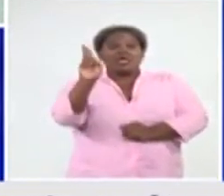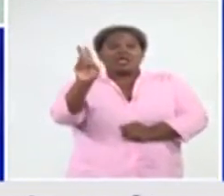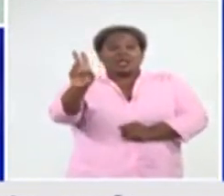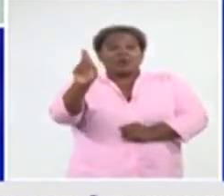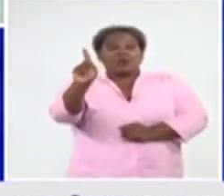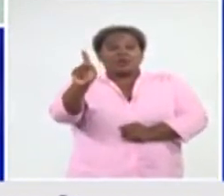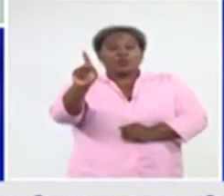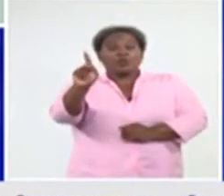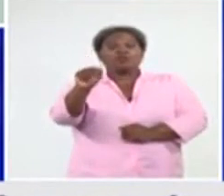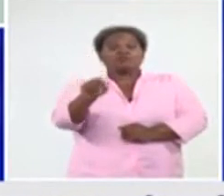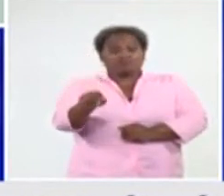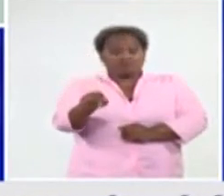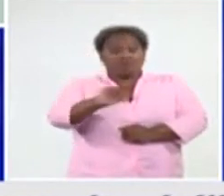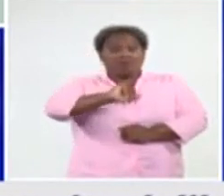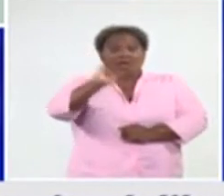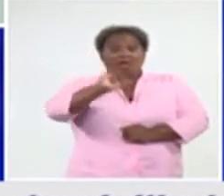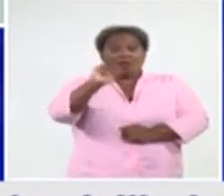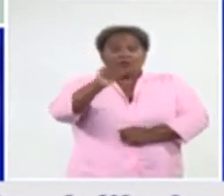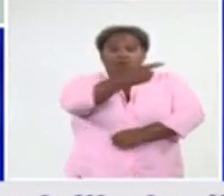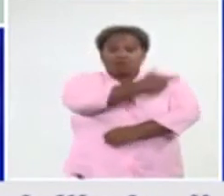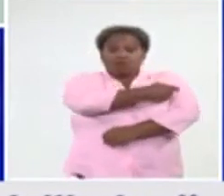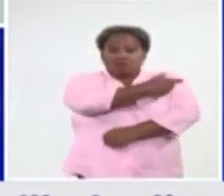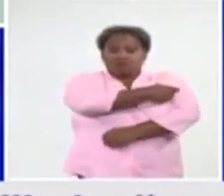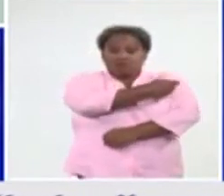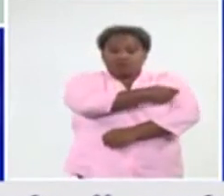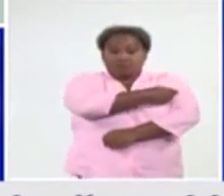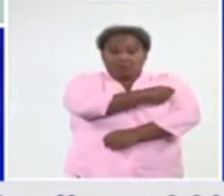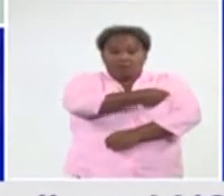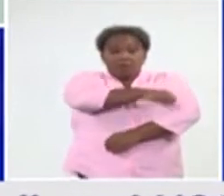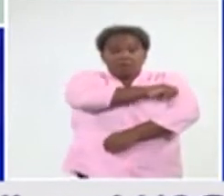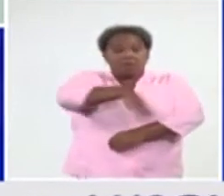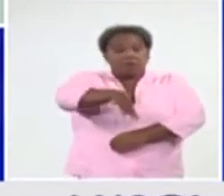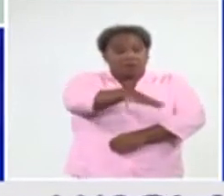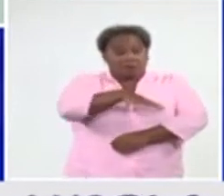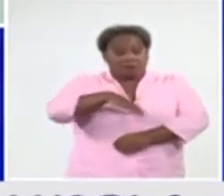elevado de inmunización de su población, pero todavía con